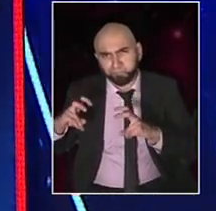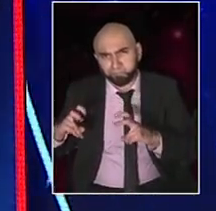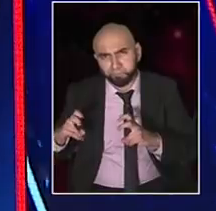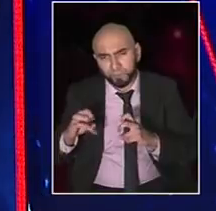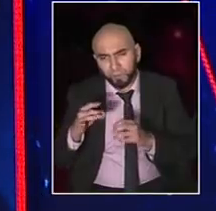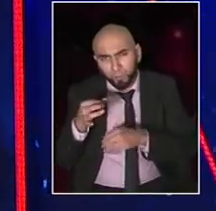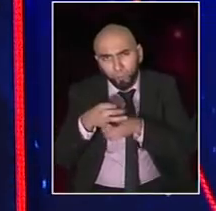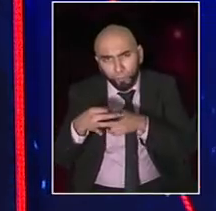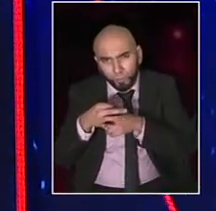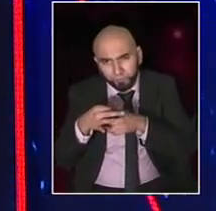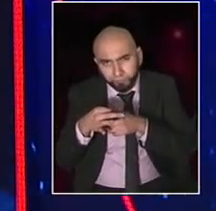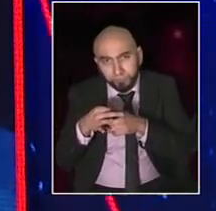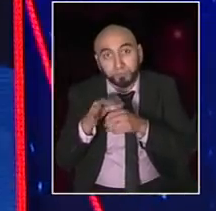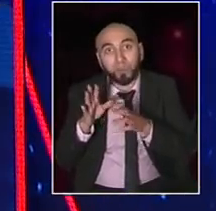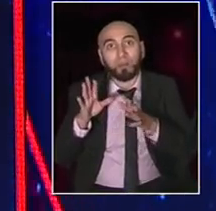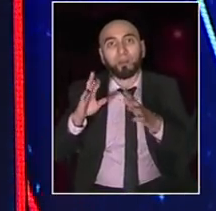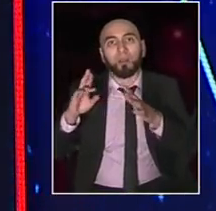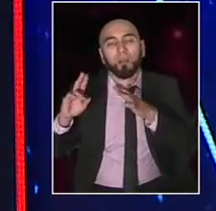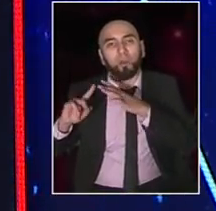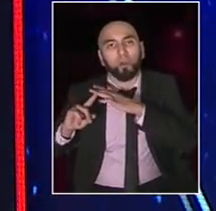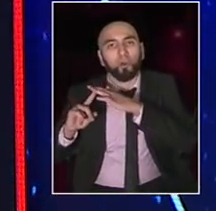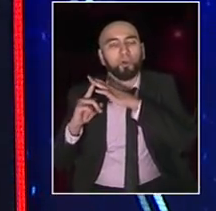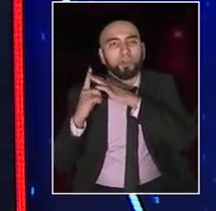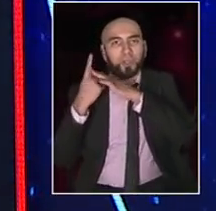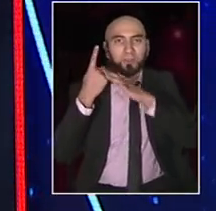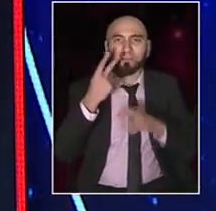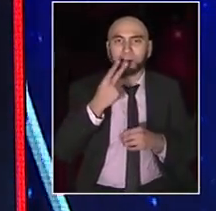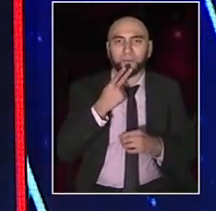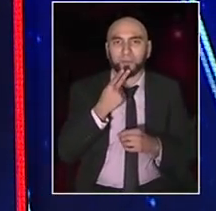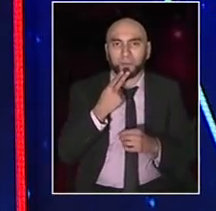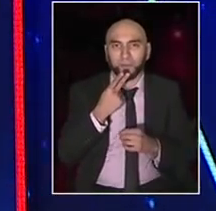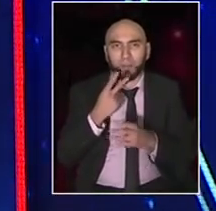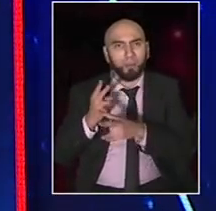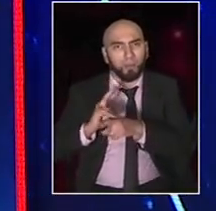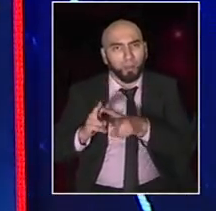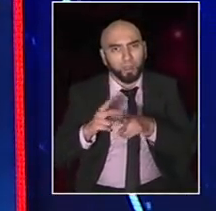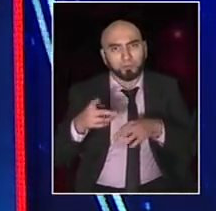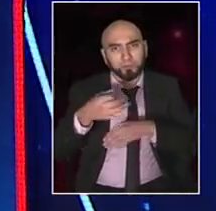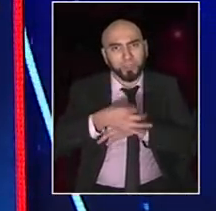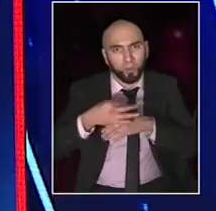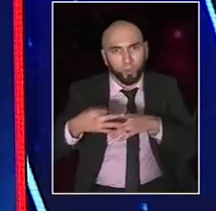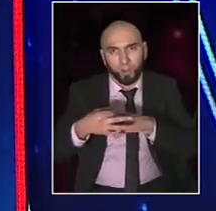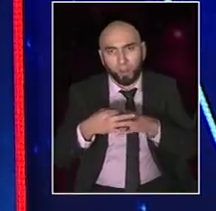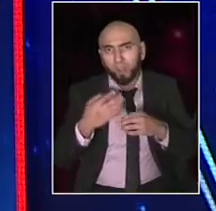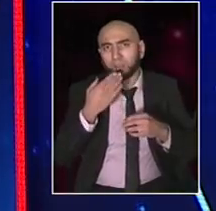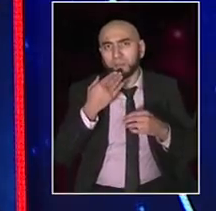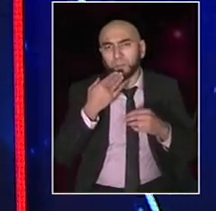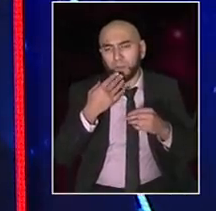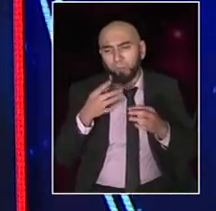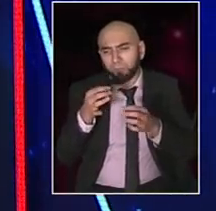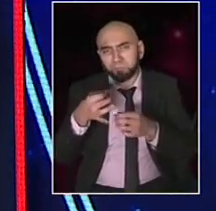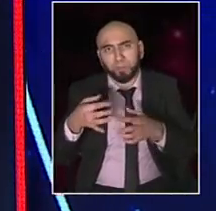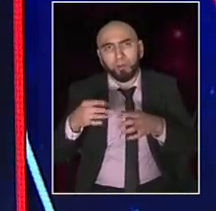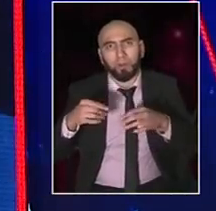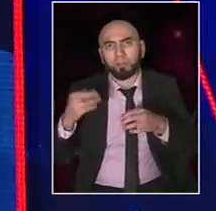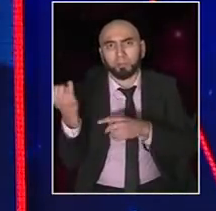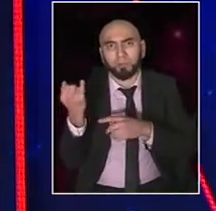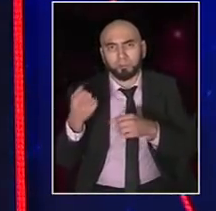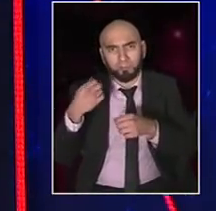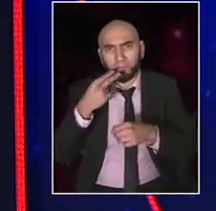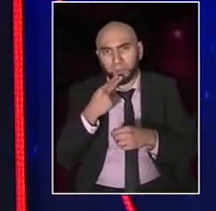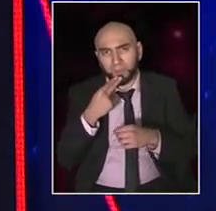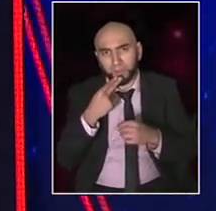a la vida y cómo ellas se organizan para formar las células y los organismos independientes. Y los ecólogos han